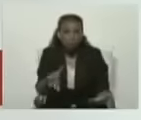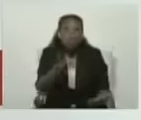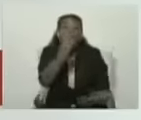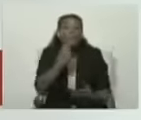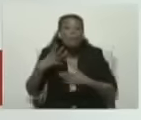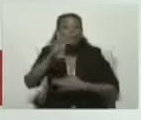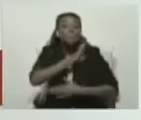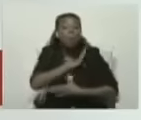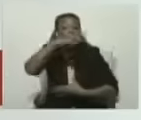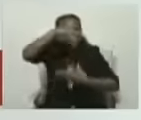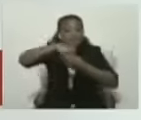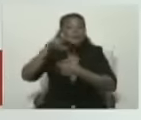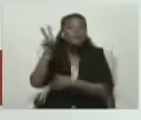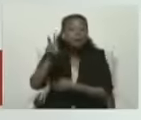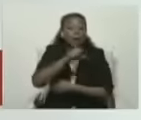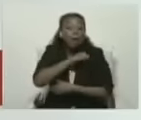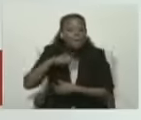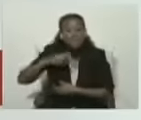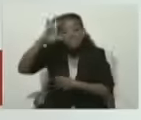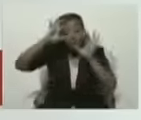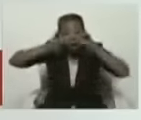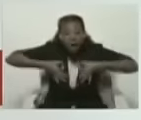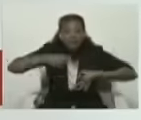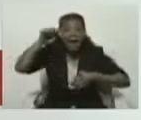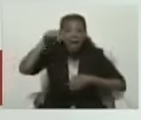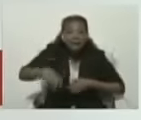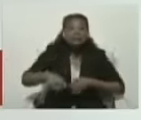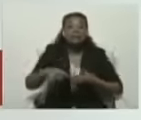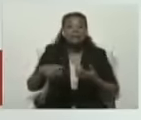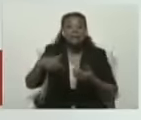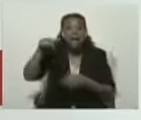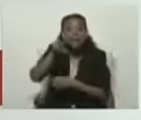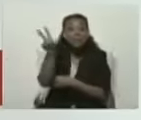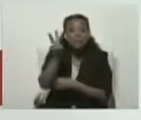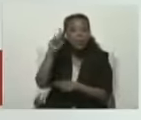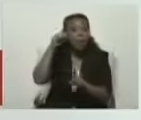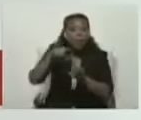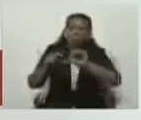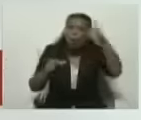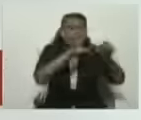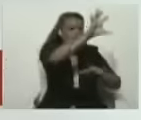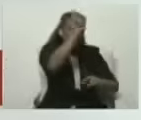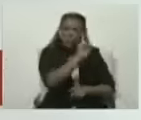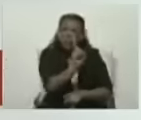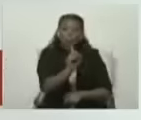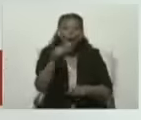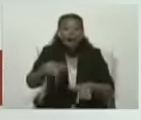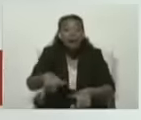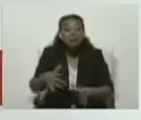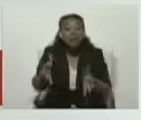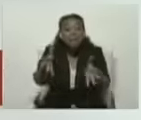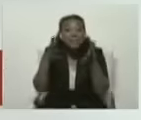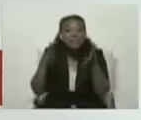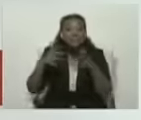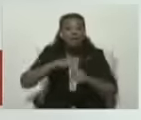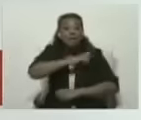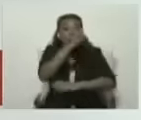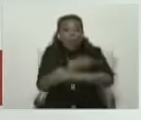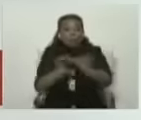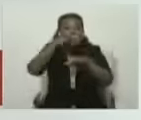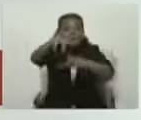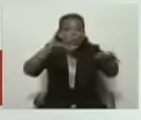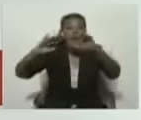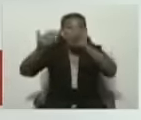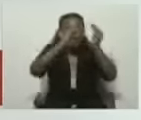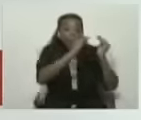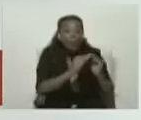de sus países y ocúpense de sus cosas. Que aquí lo que va a haber es una victoria de las fuerzas de la paz de